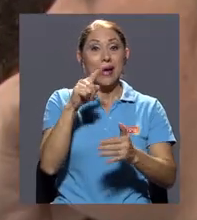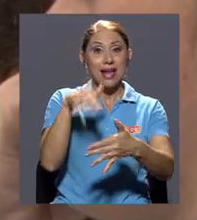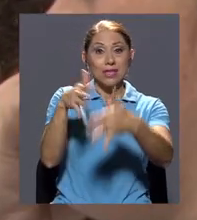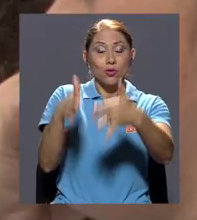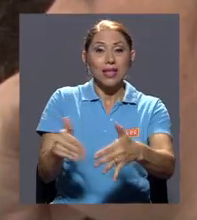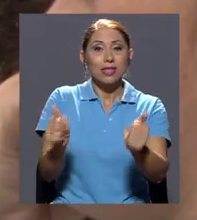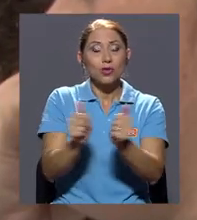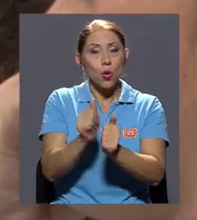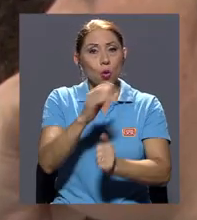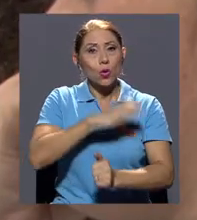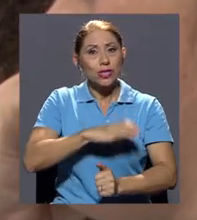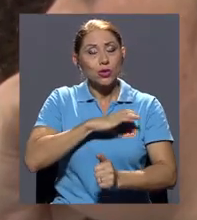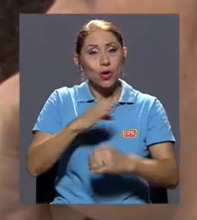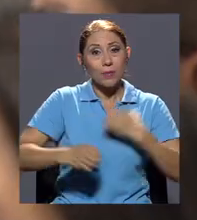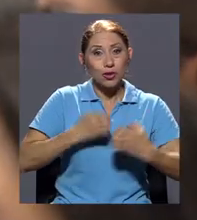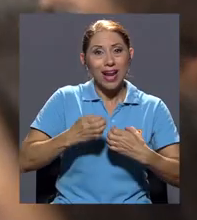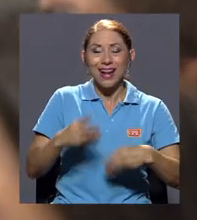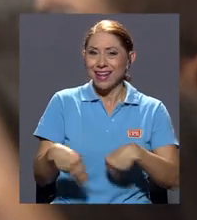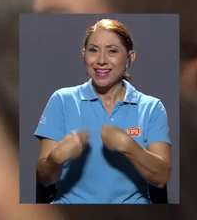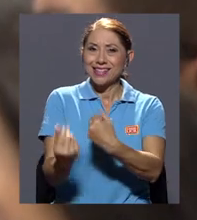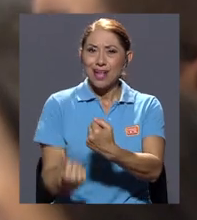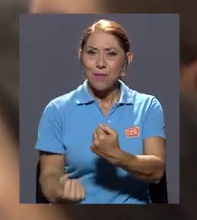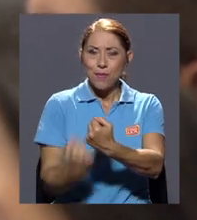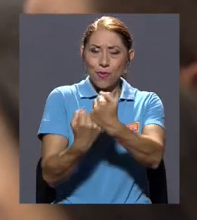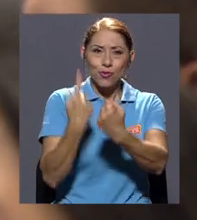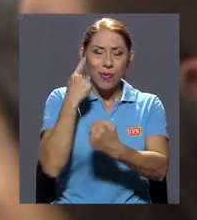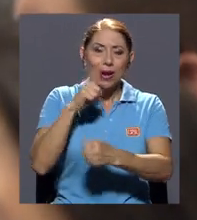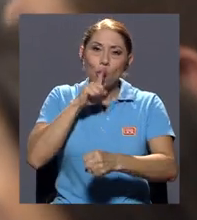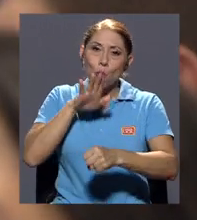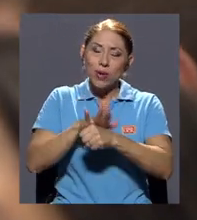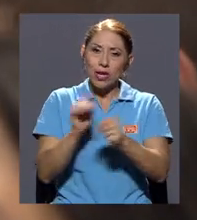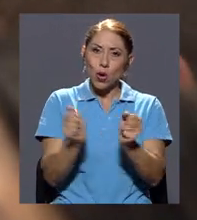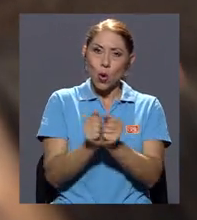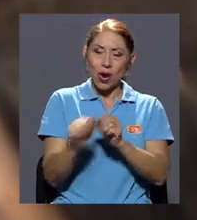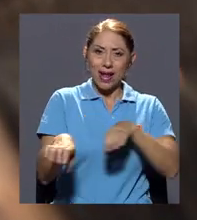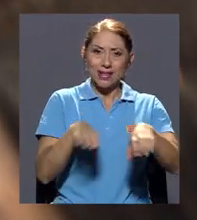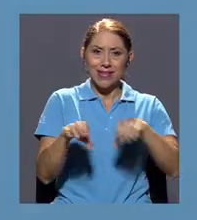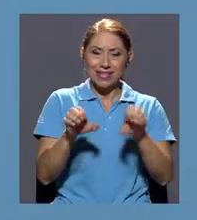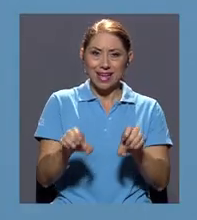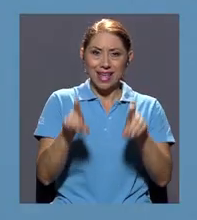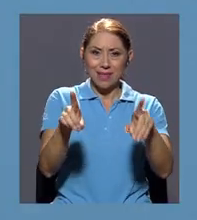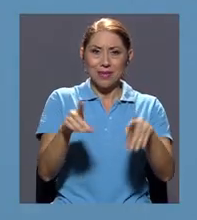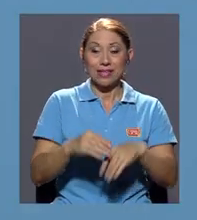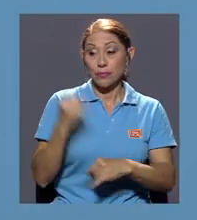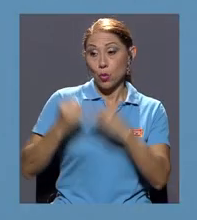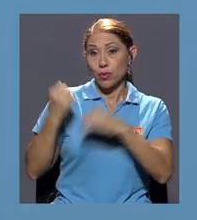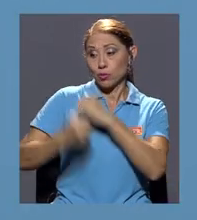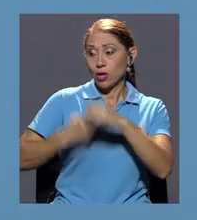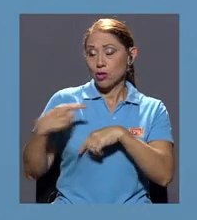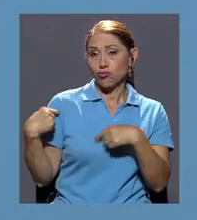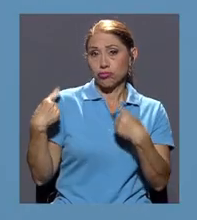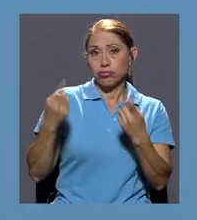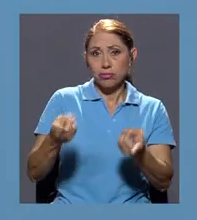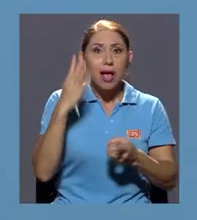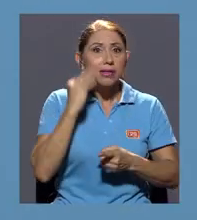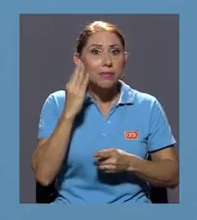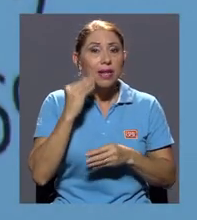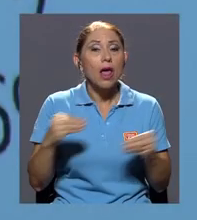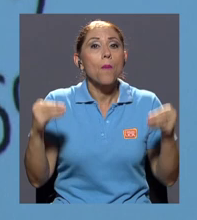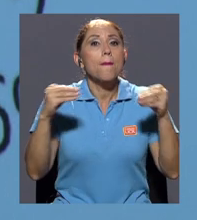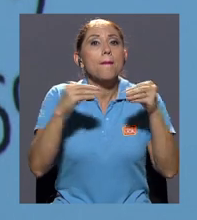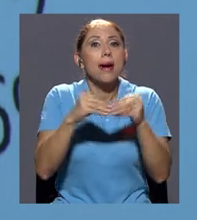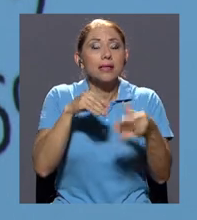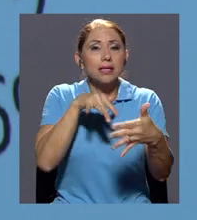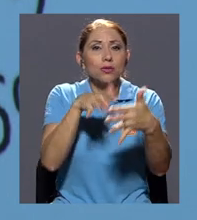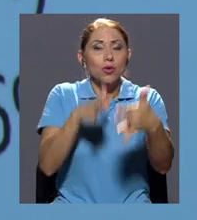emocional apoyo para que puedan cumplir con sus actividades académicas. En los últimos años se ha experimentado un aumento en el número de los